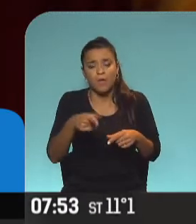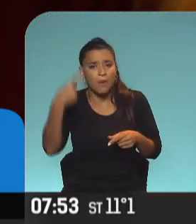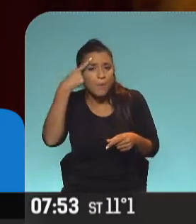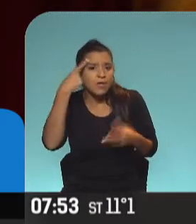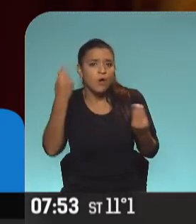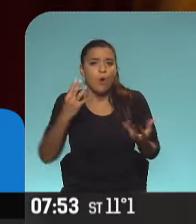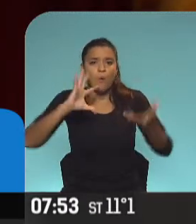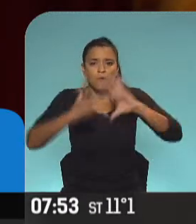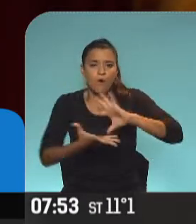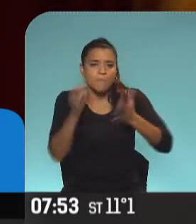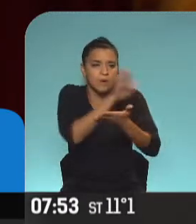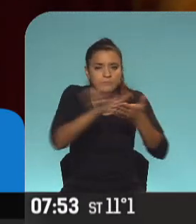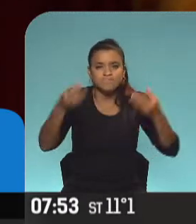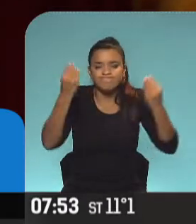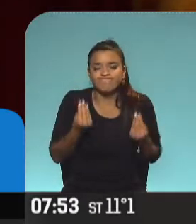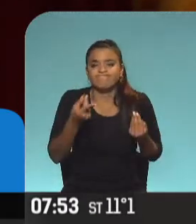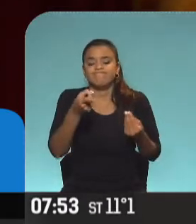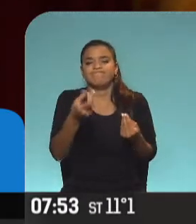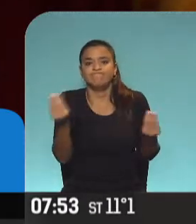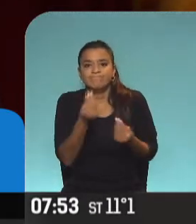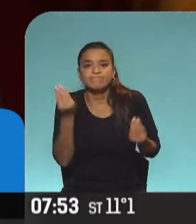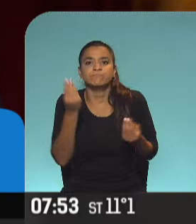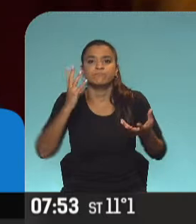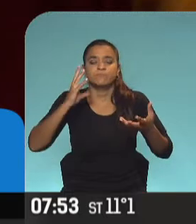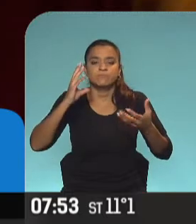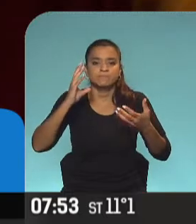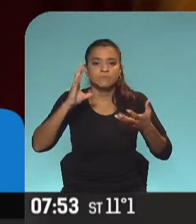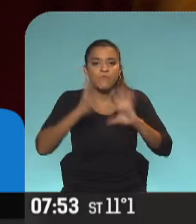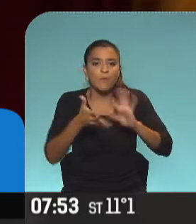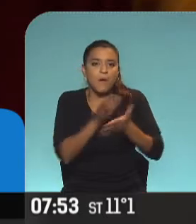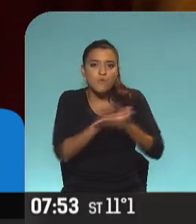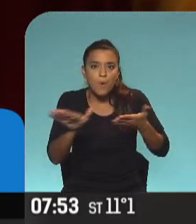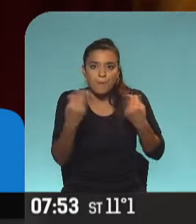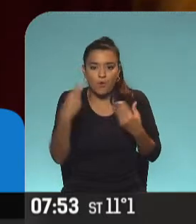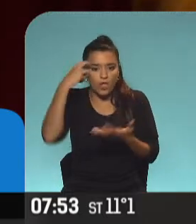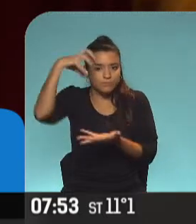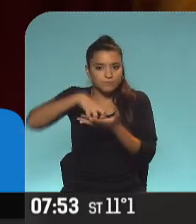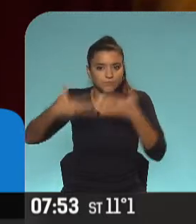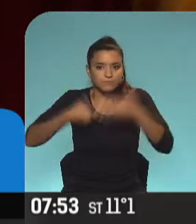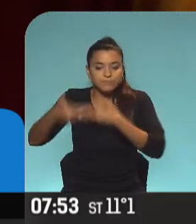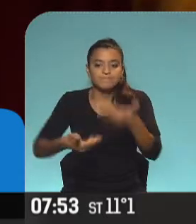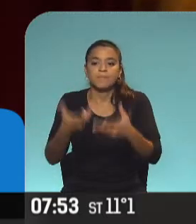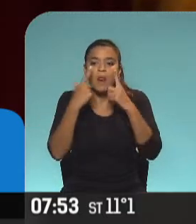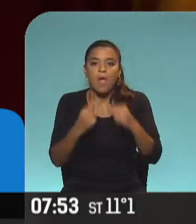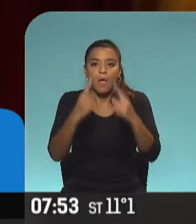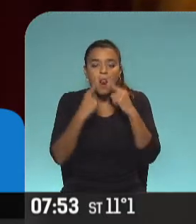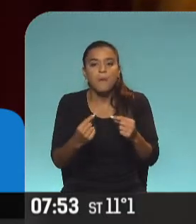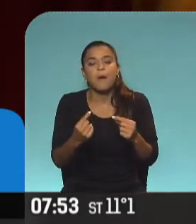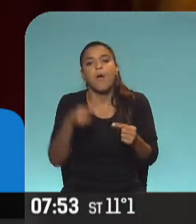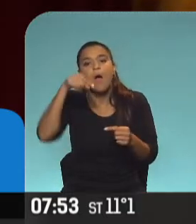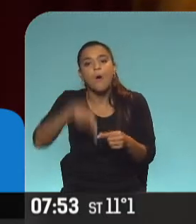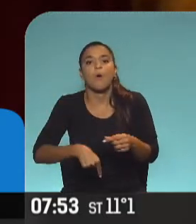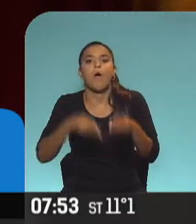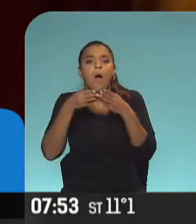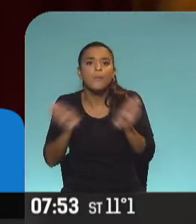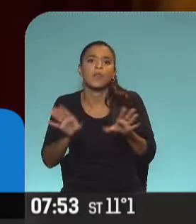reinventar las formas, reinventar los métodos para poder hacer funcionar el Congreso, reclamaban que estuvieran